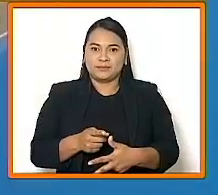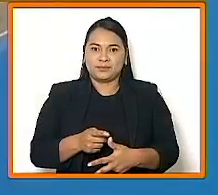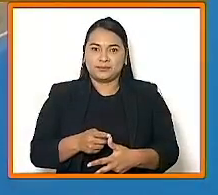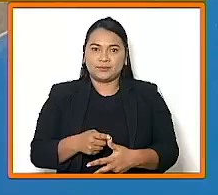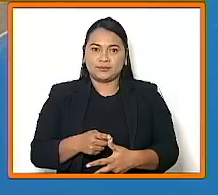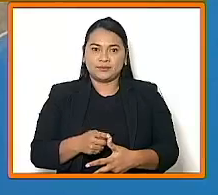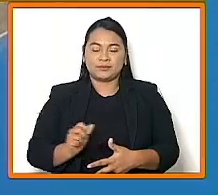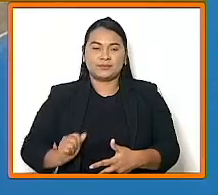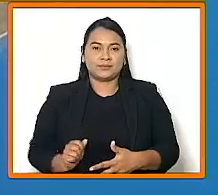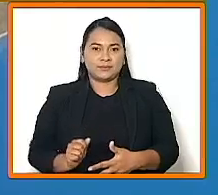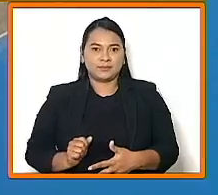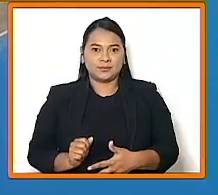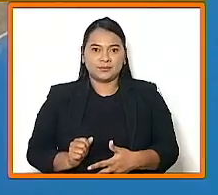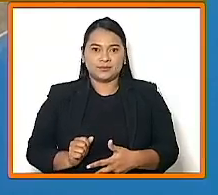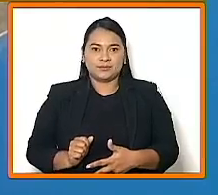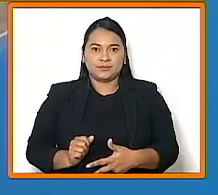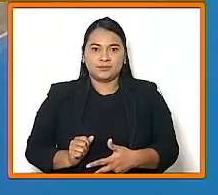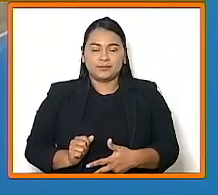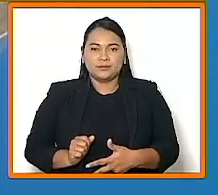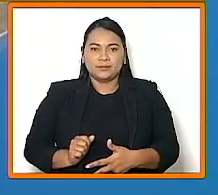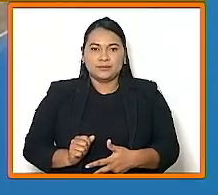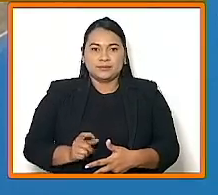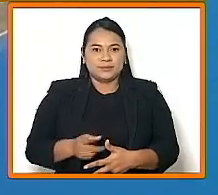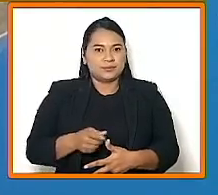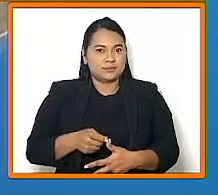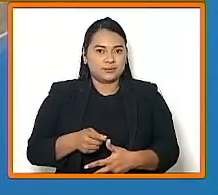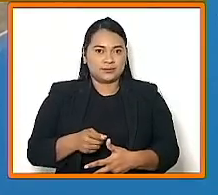primer número afortunado es...